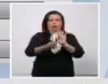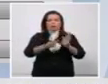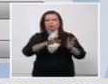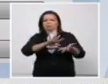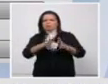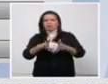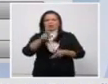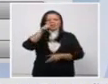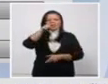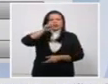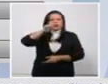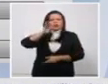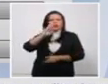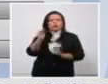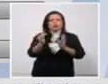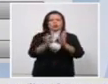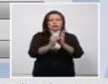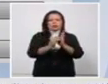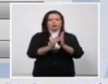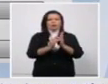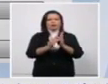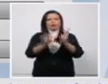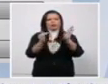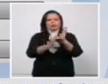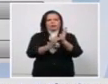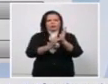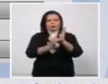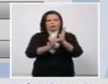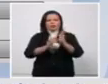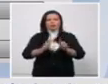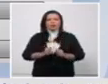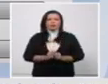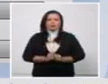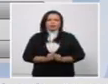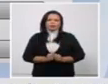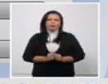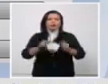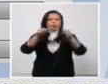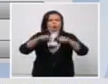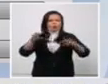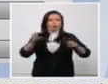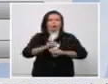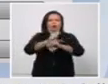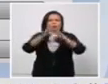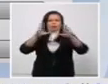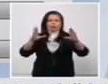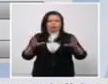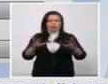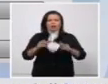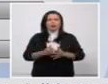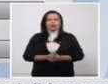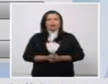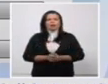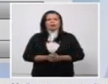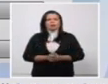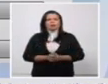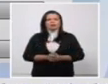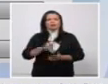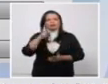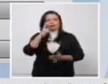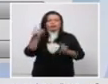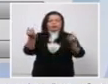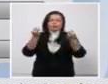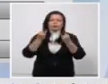108 millones. Ya esta mañana revisábamos, esto es hasta anoche a las 12 de la noche, ya esta mañana